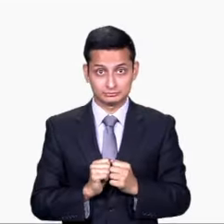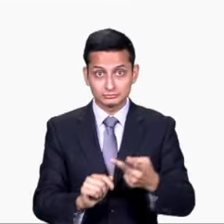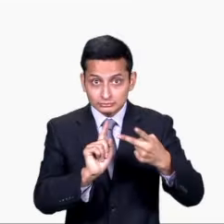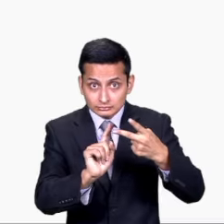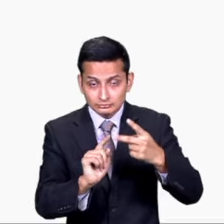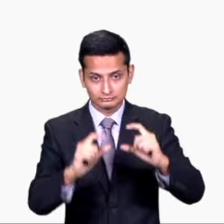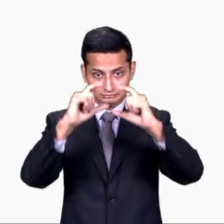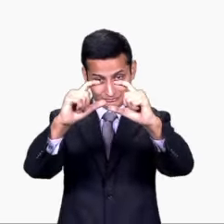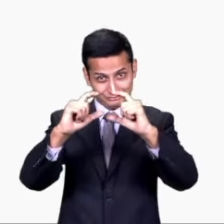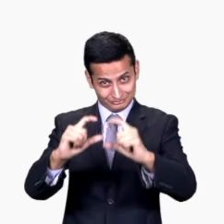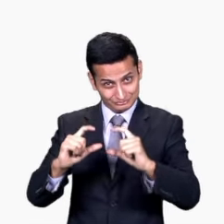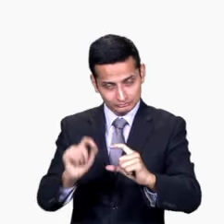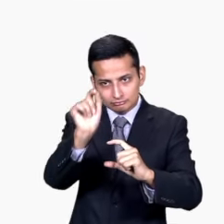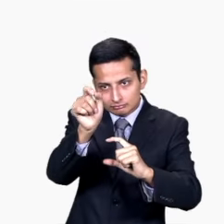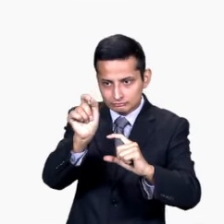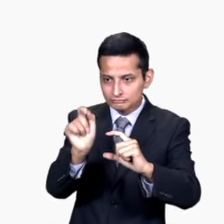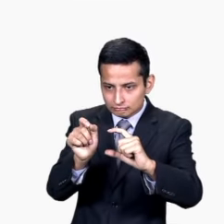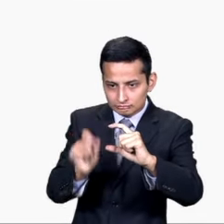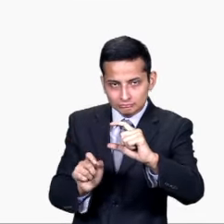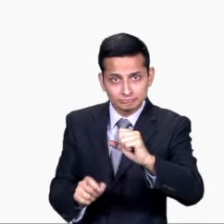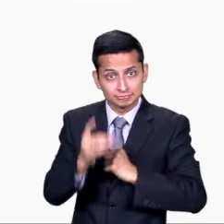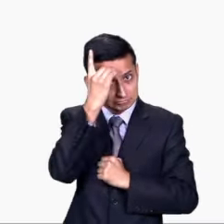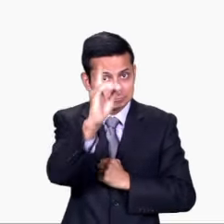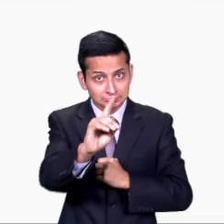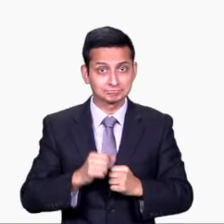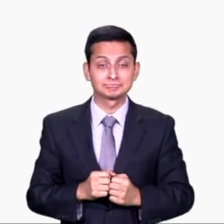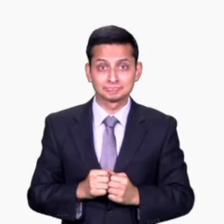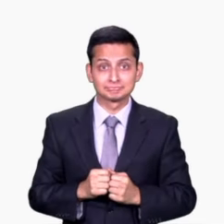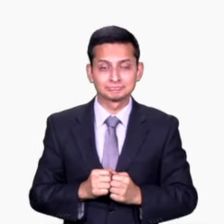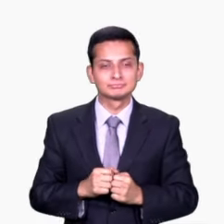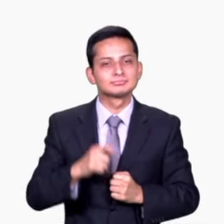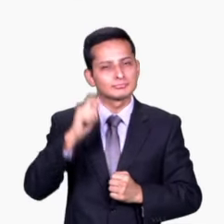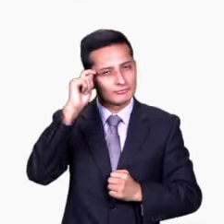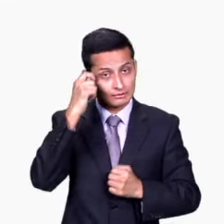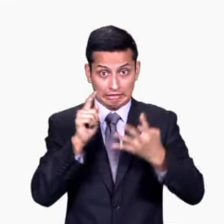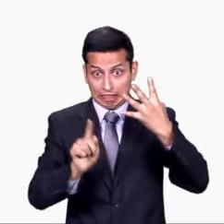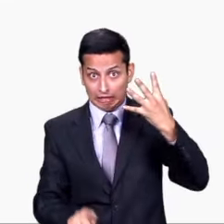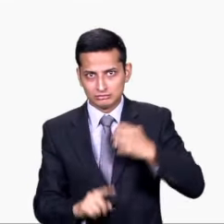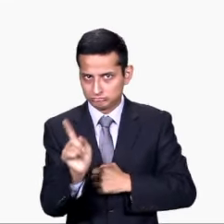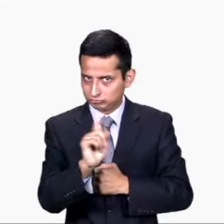Marcando una línea continua de la siguiente forma, o lo puedes realizar por cada casillero.